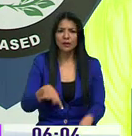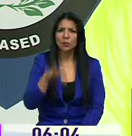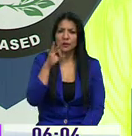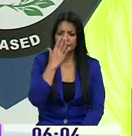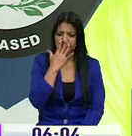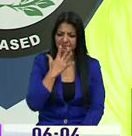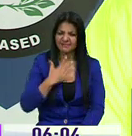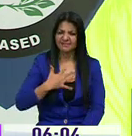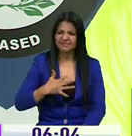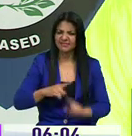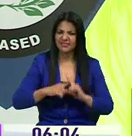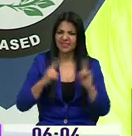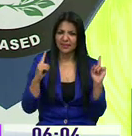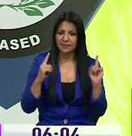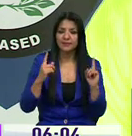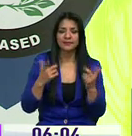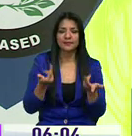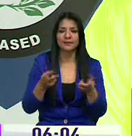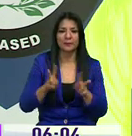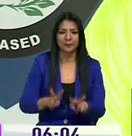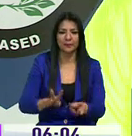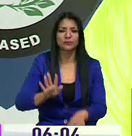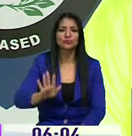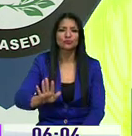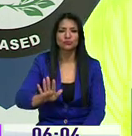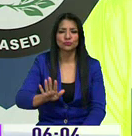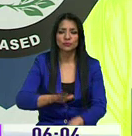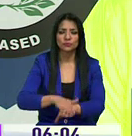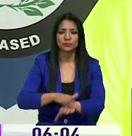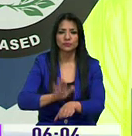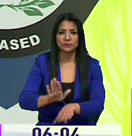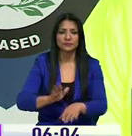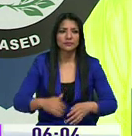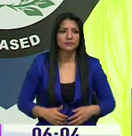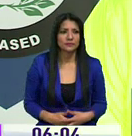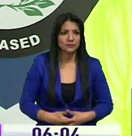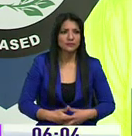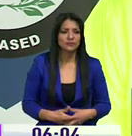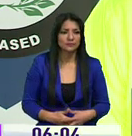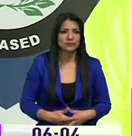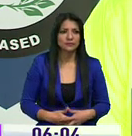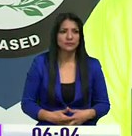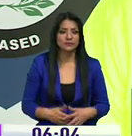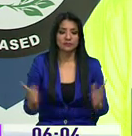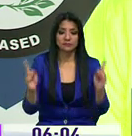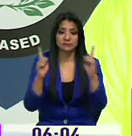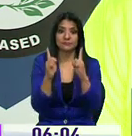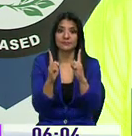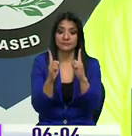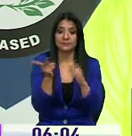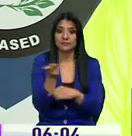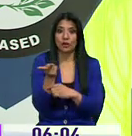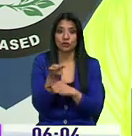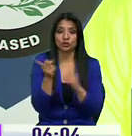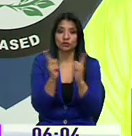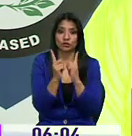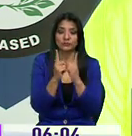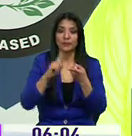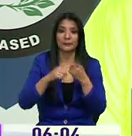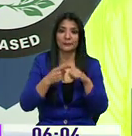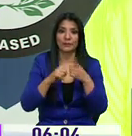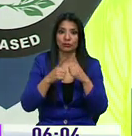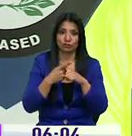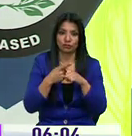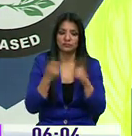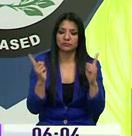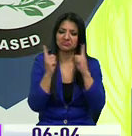marrón y el arma homicida el hoy occiso con el victimario eran amigos quienes después del